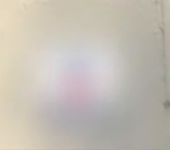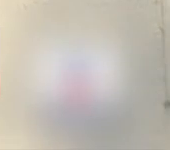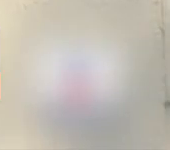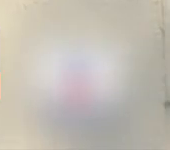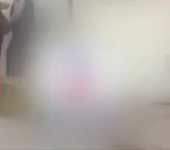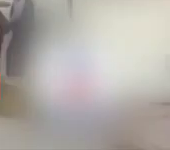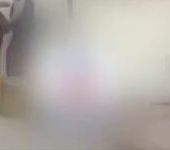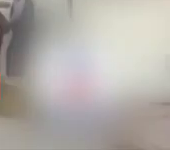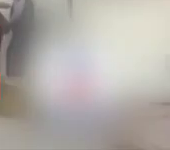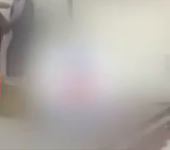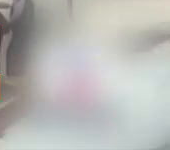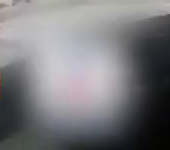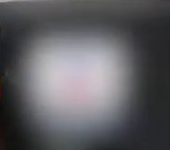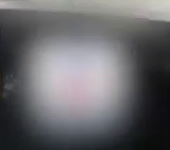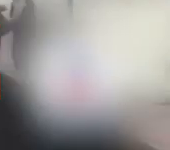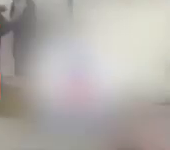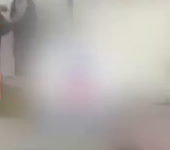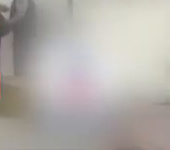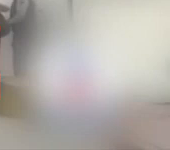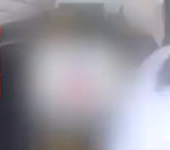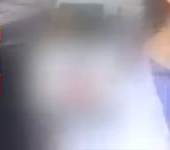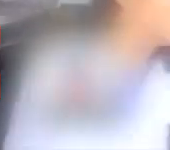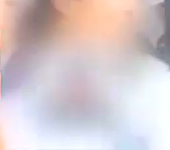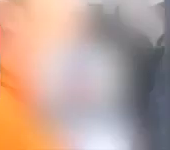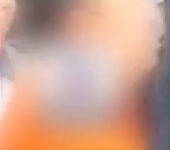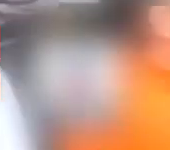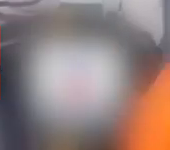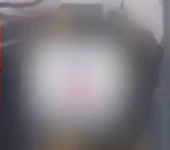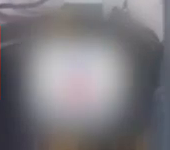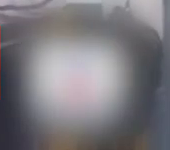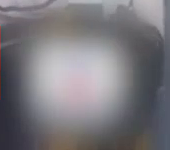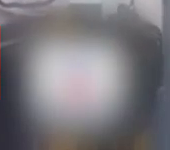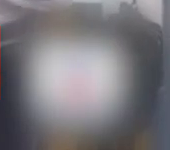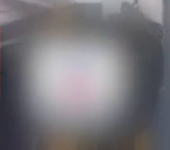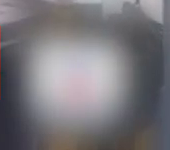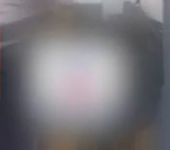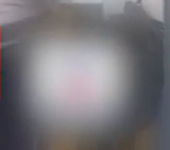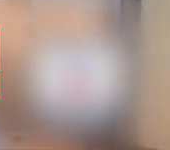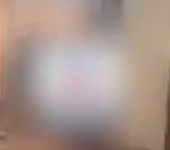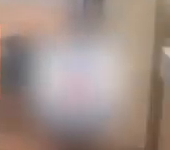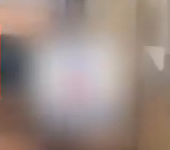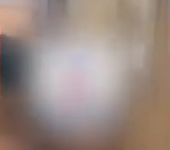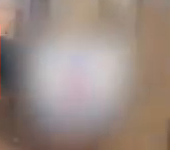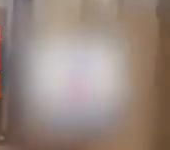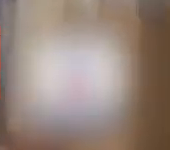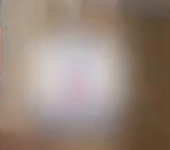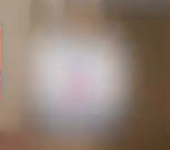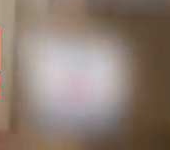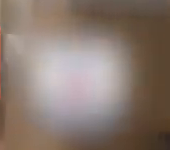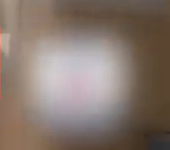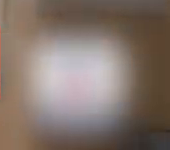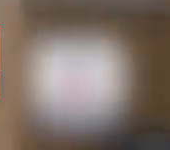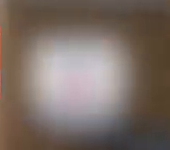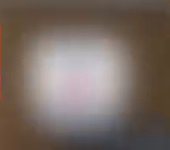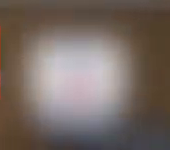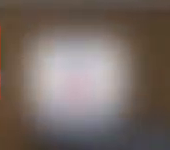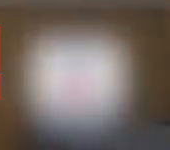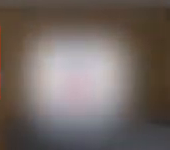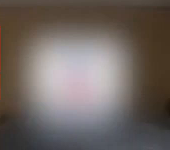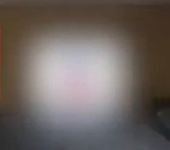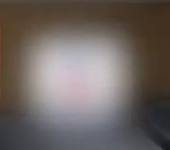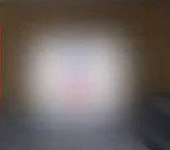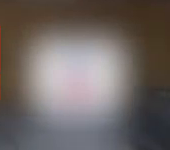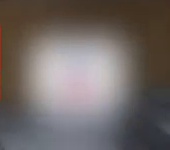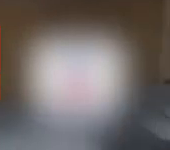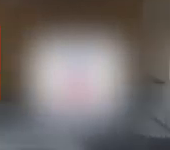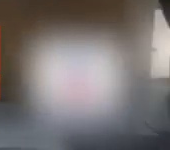Minutos más tarde del reporte del gobierno, se confirmó la primera muerte de una persona a causa del coronavirus en nuestro país. Se trató de un hombre